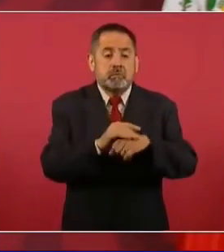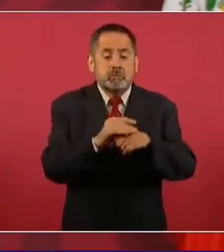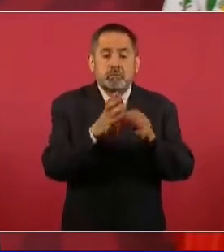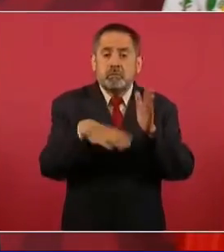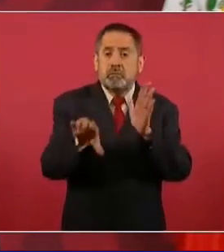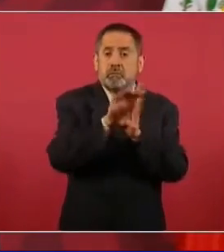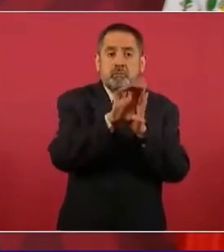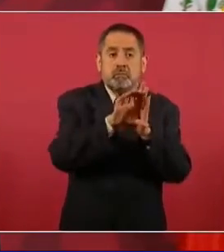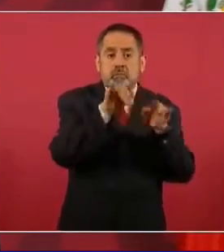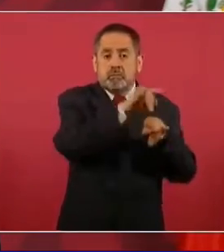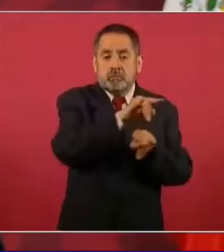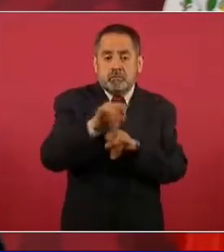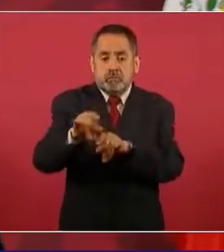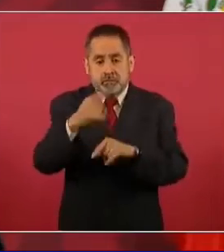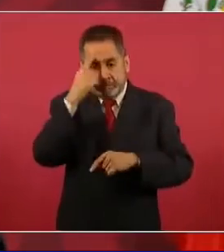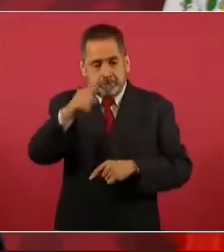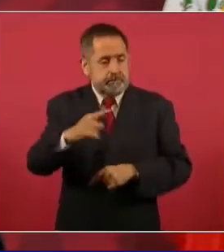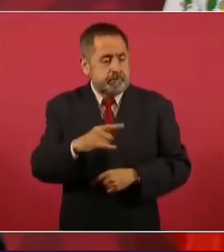que se